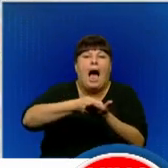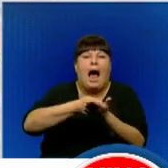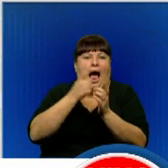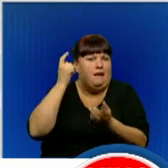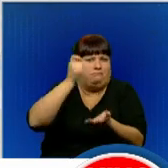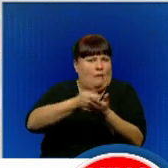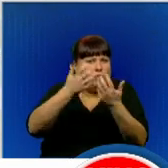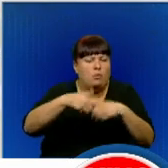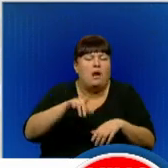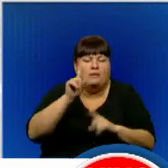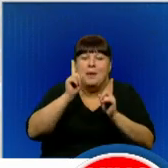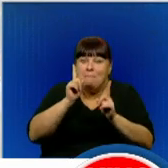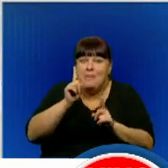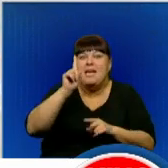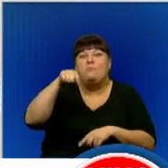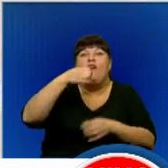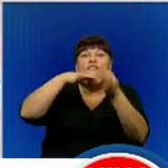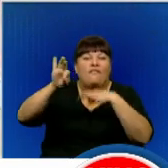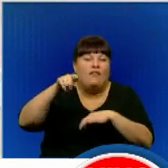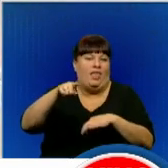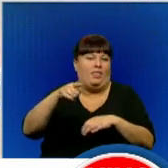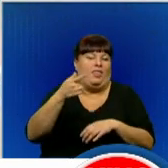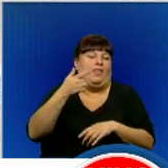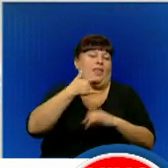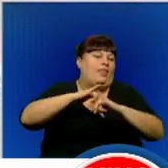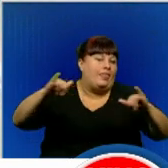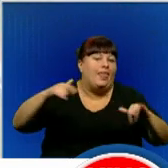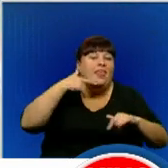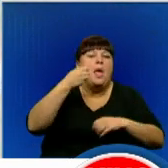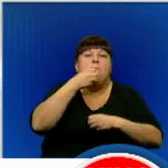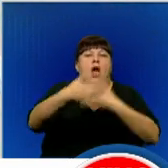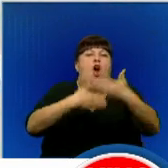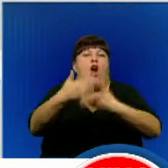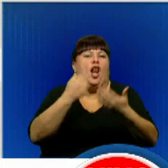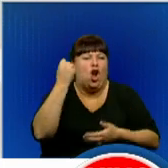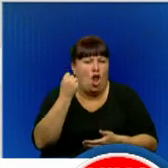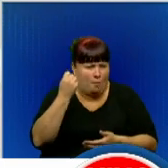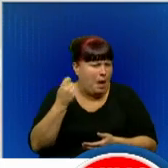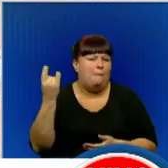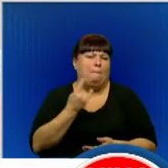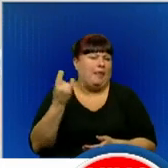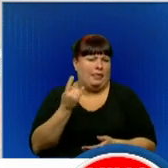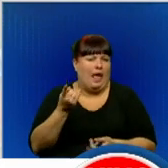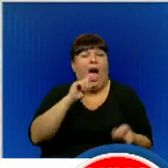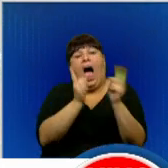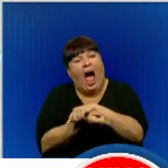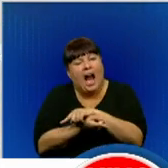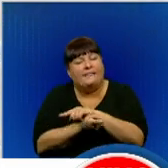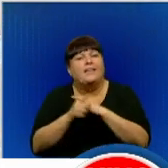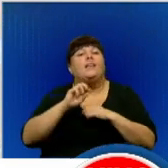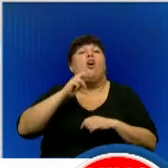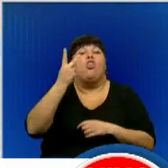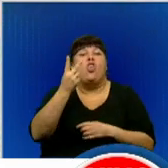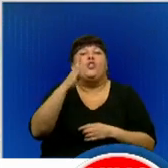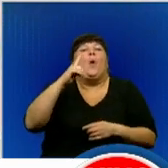mismo así fue como se vendió y que generaría un gran crecimiento económico mentira en lugar de eso sólo añadió 2